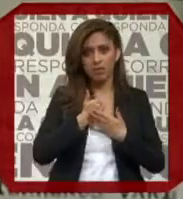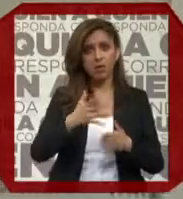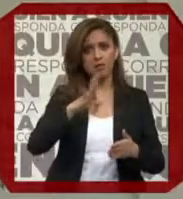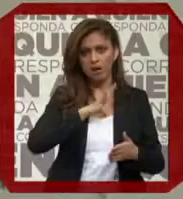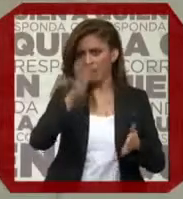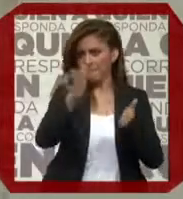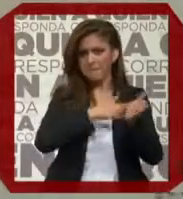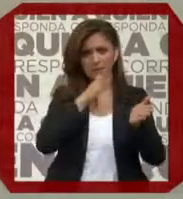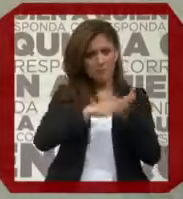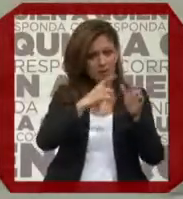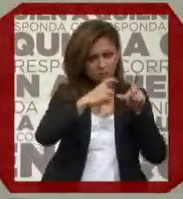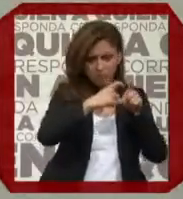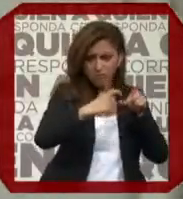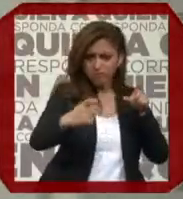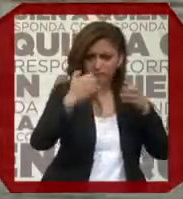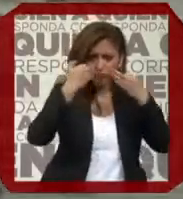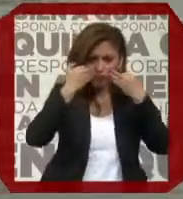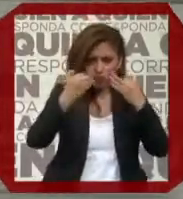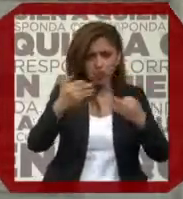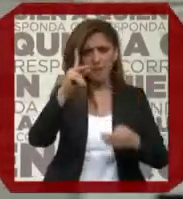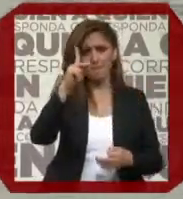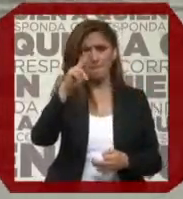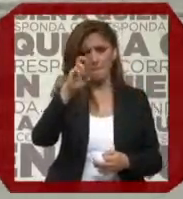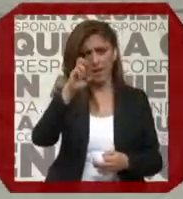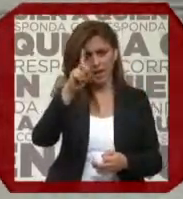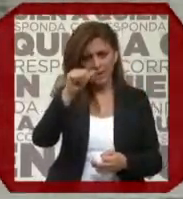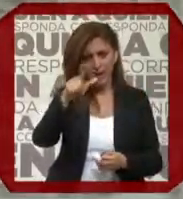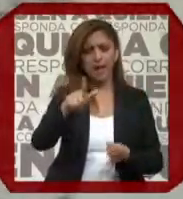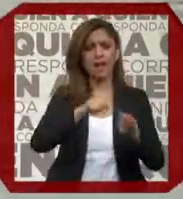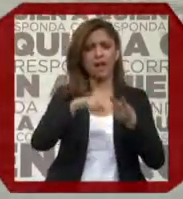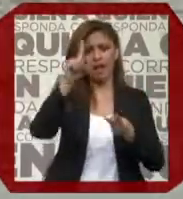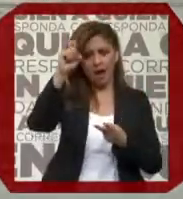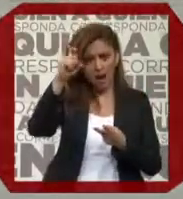pago, el predial, el agua,